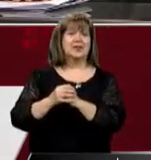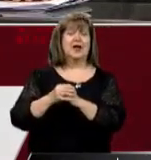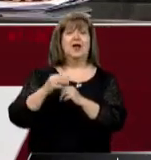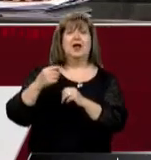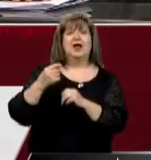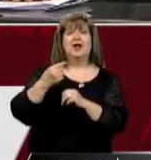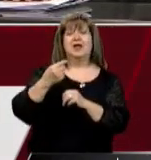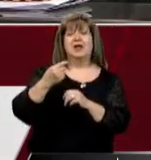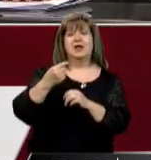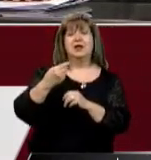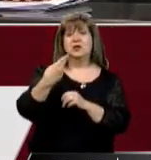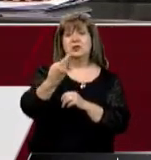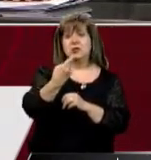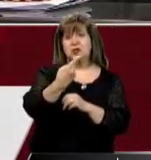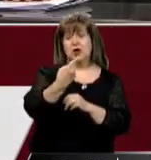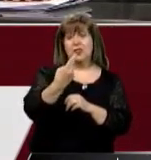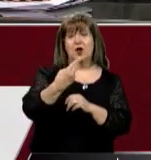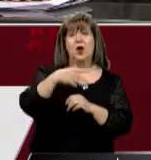vamos